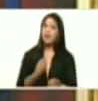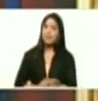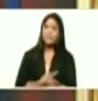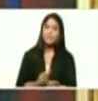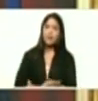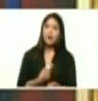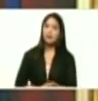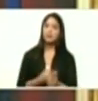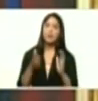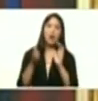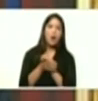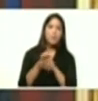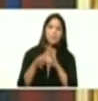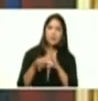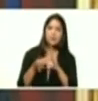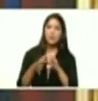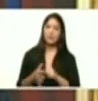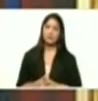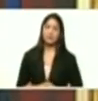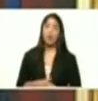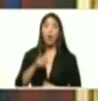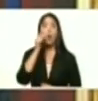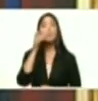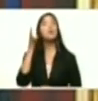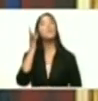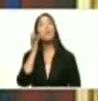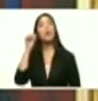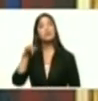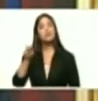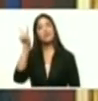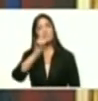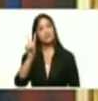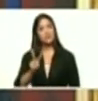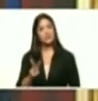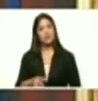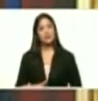hermanas, amigos, hombres y mujeres de esta patria,